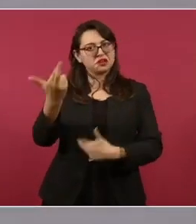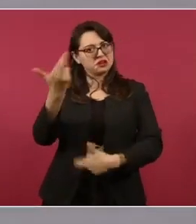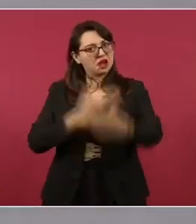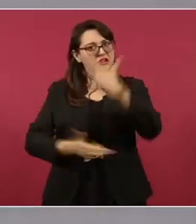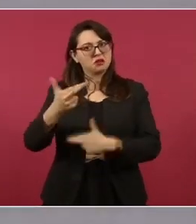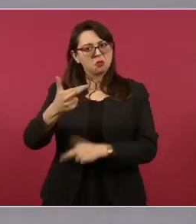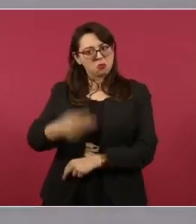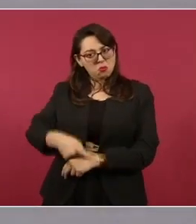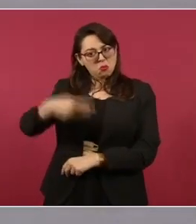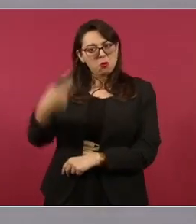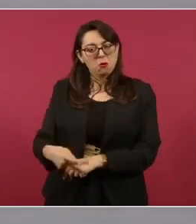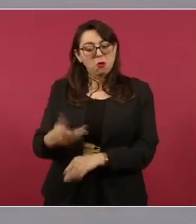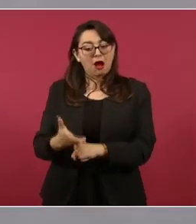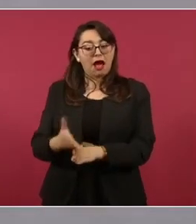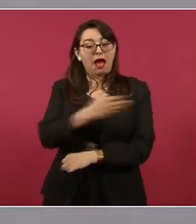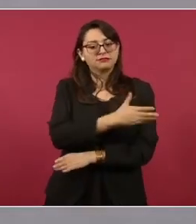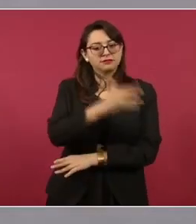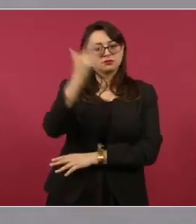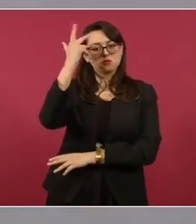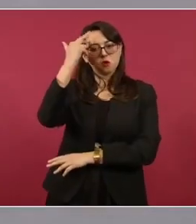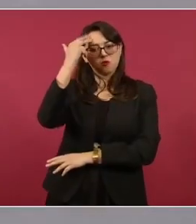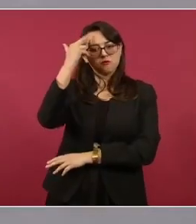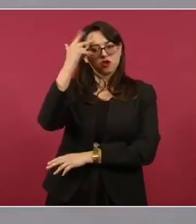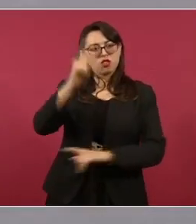entregado a particulares,